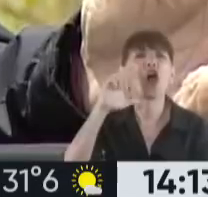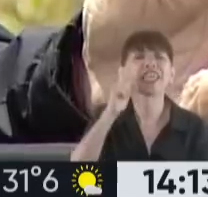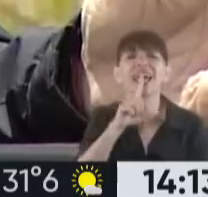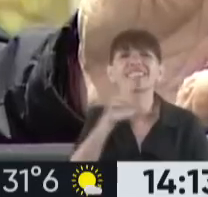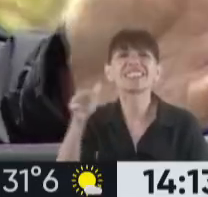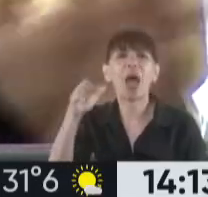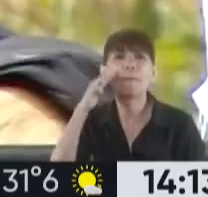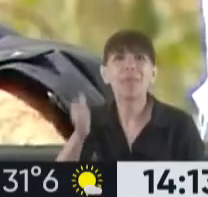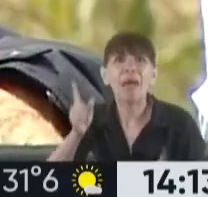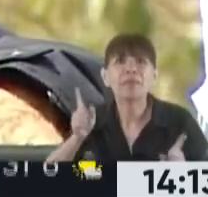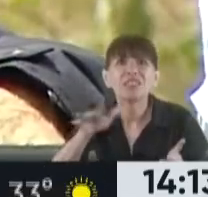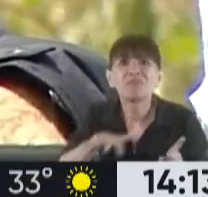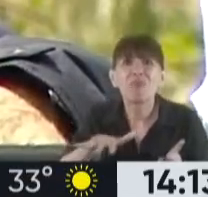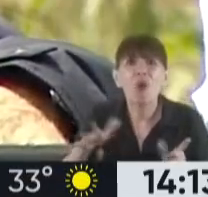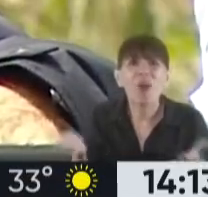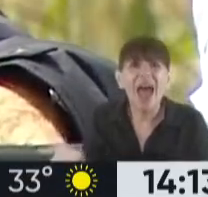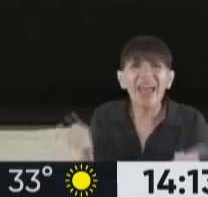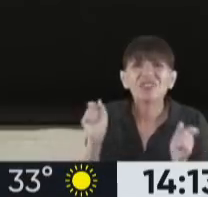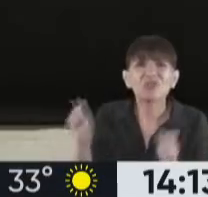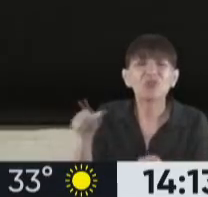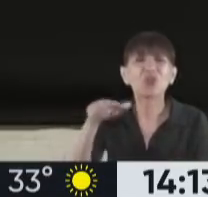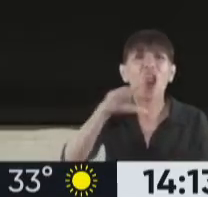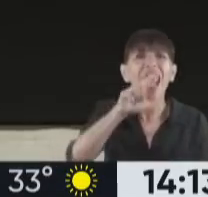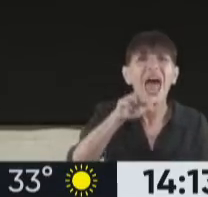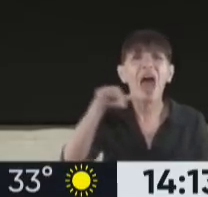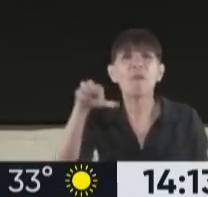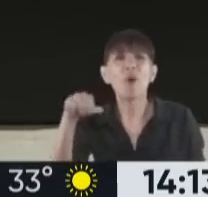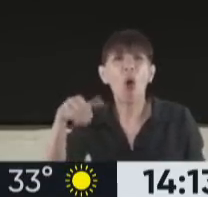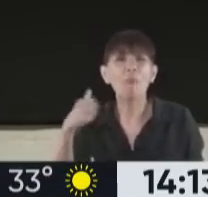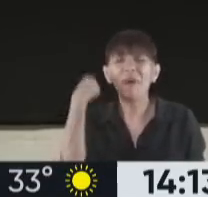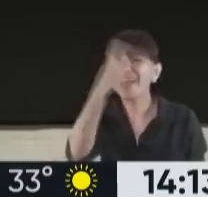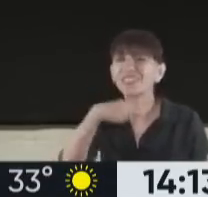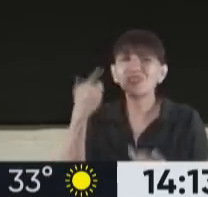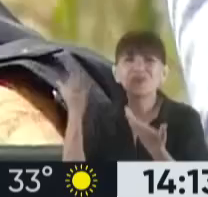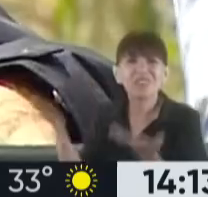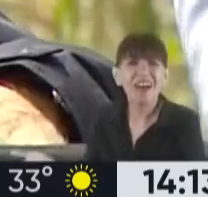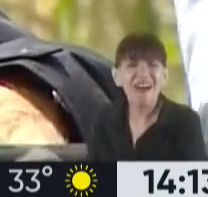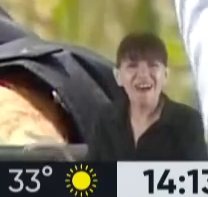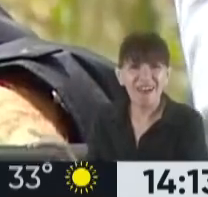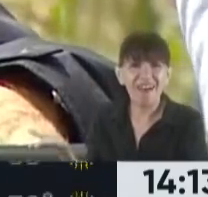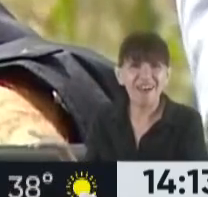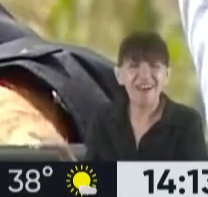En La Poma. Su cara selenarina, su sombra selenarena.